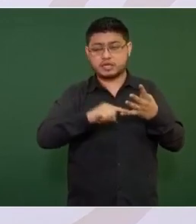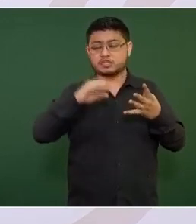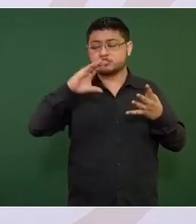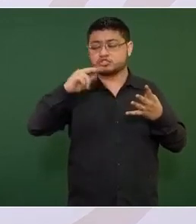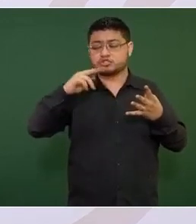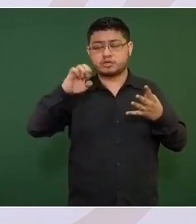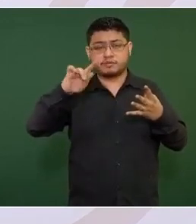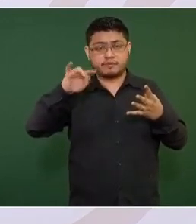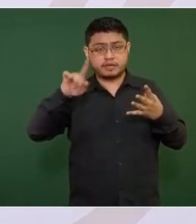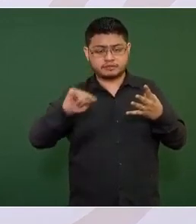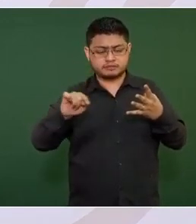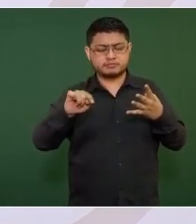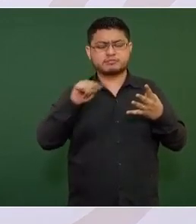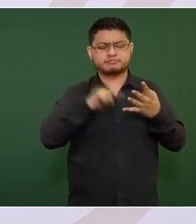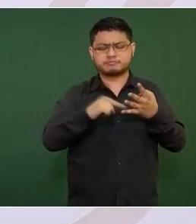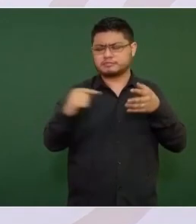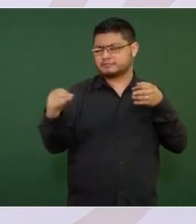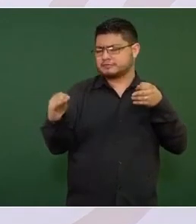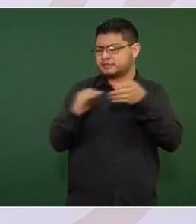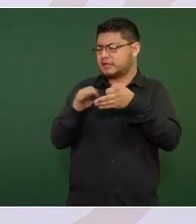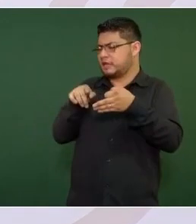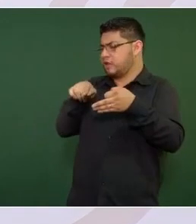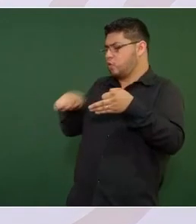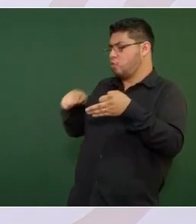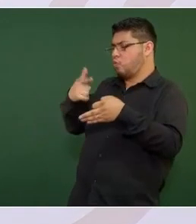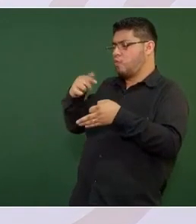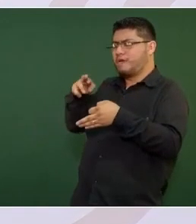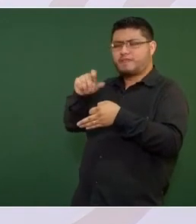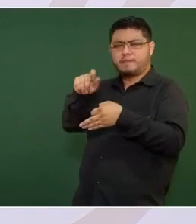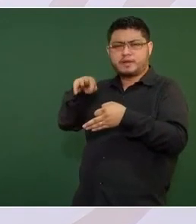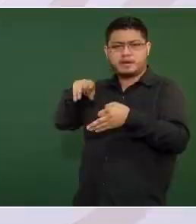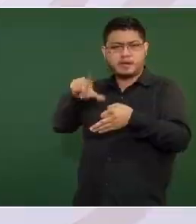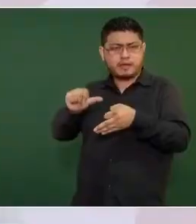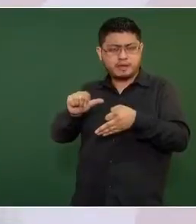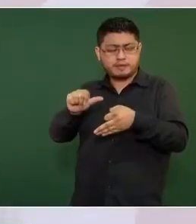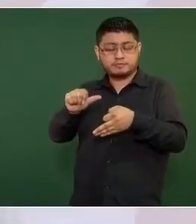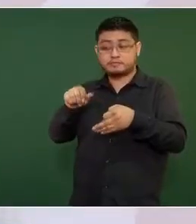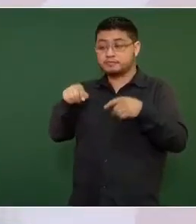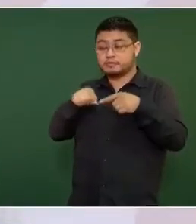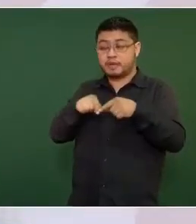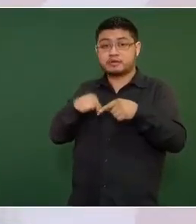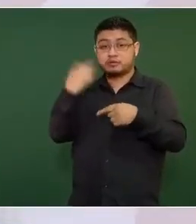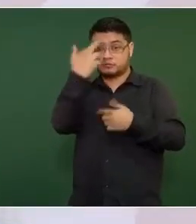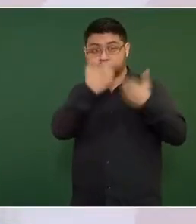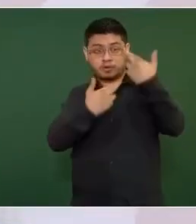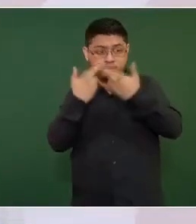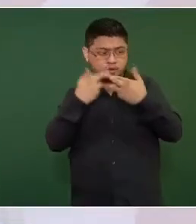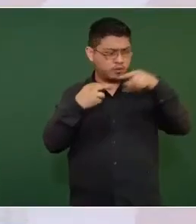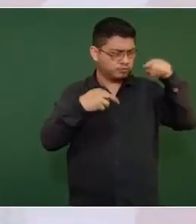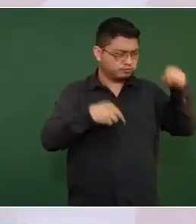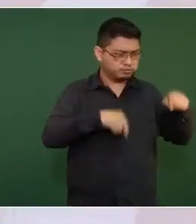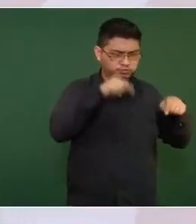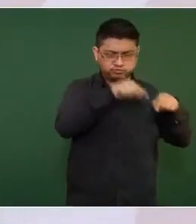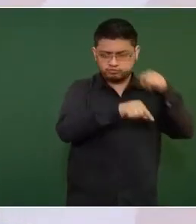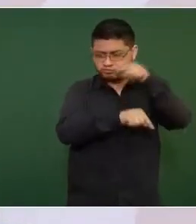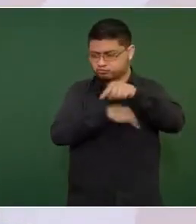en límites con Guatemala. Se están modernizando los puertos de Coatzacoalcos,